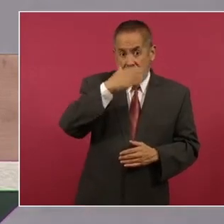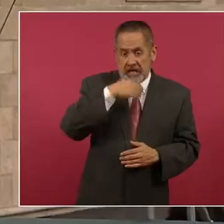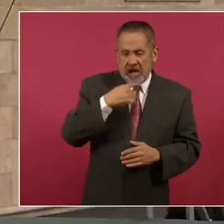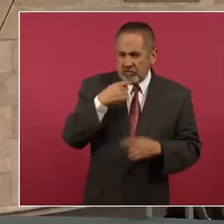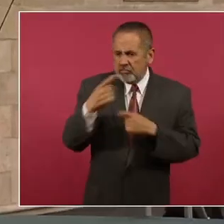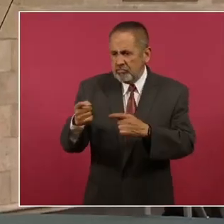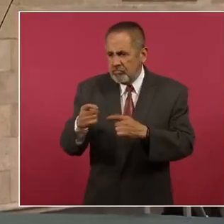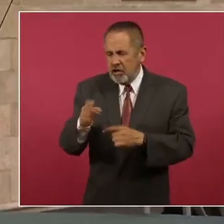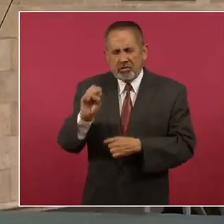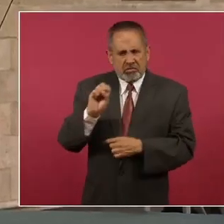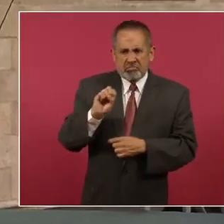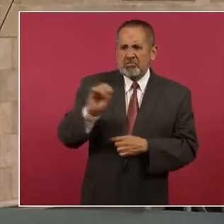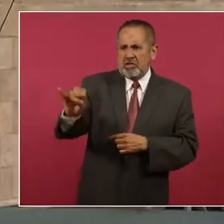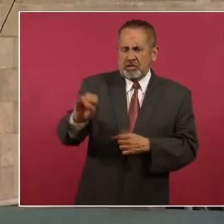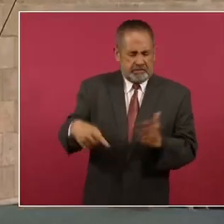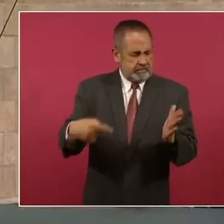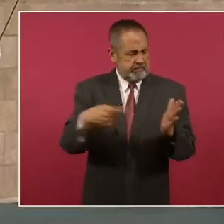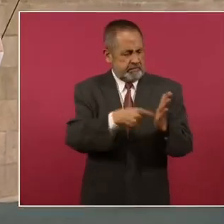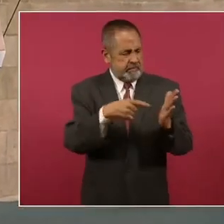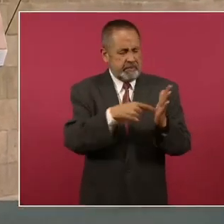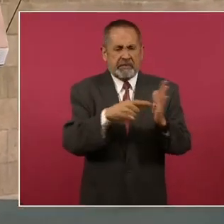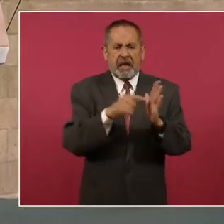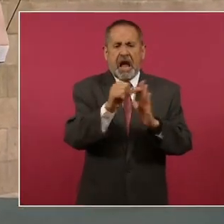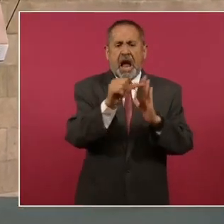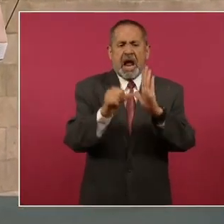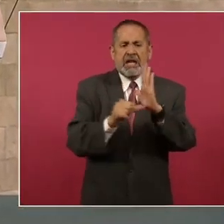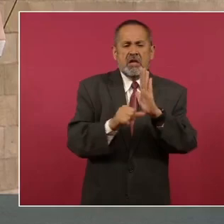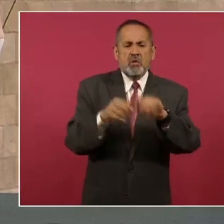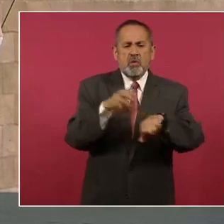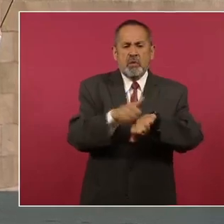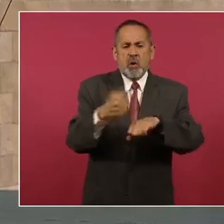la letra del artículo